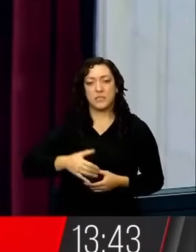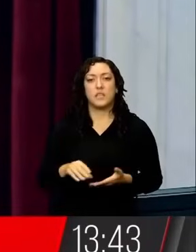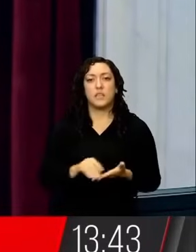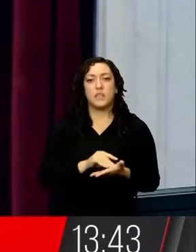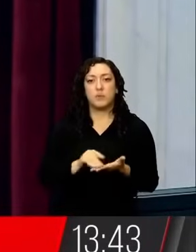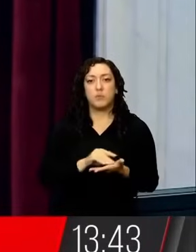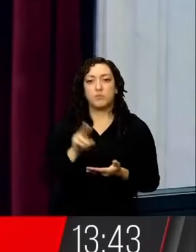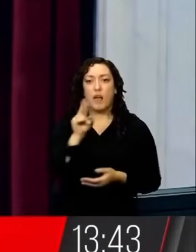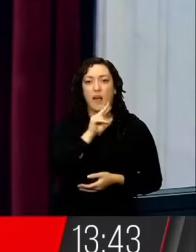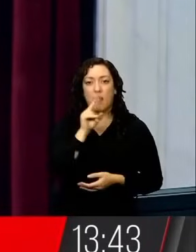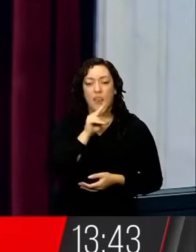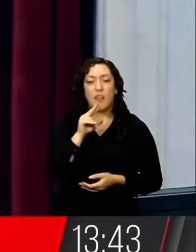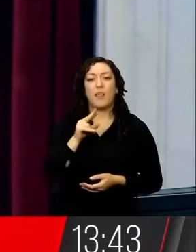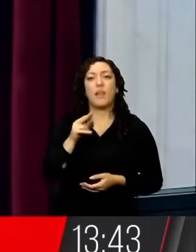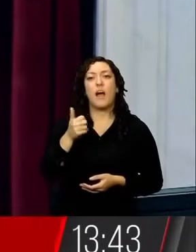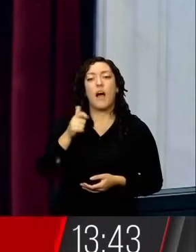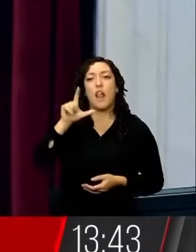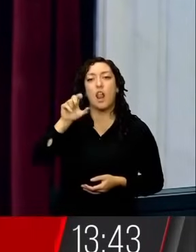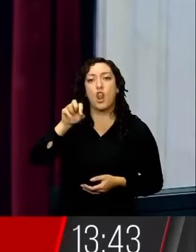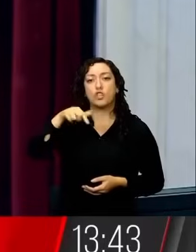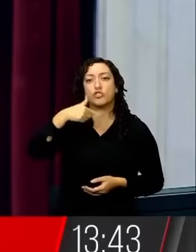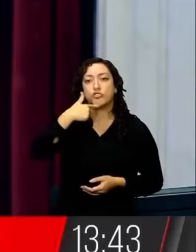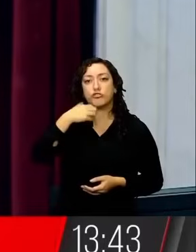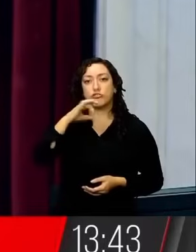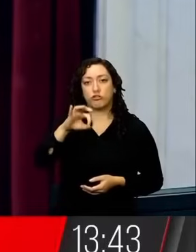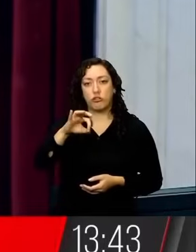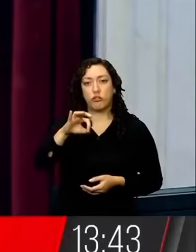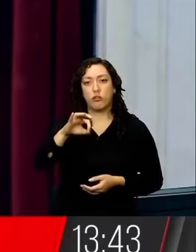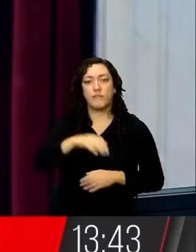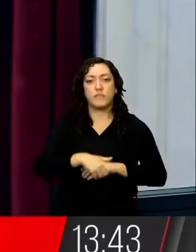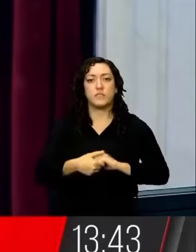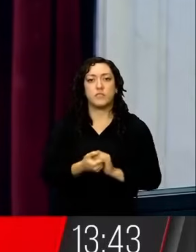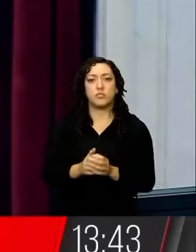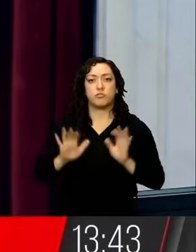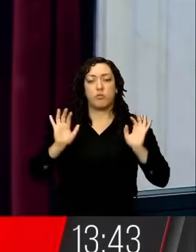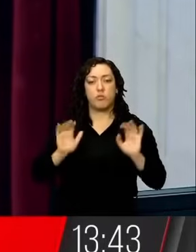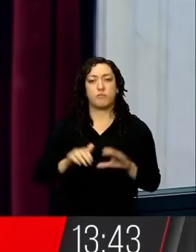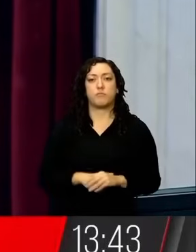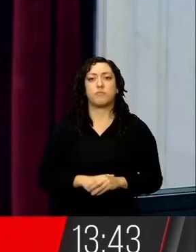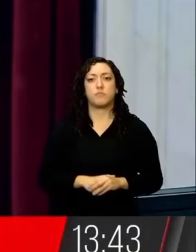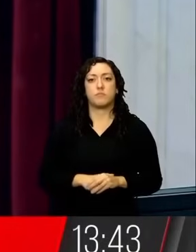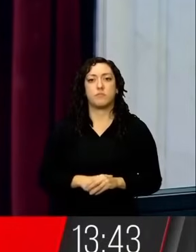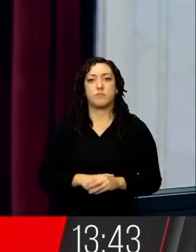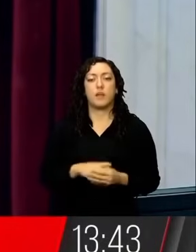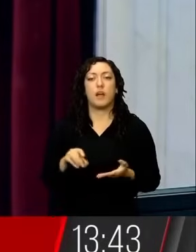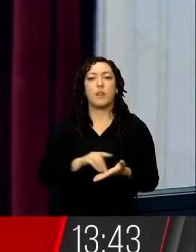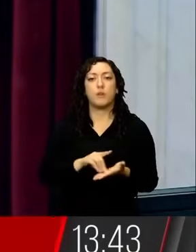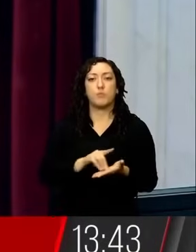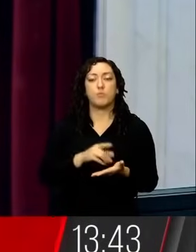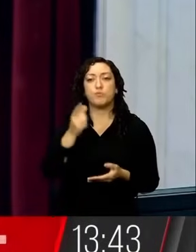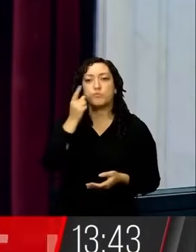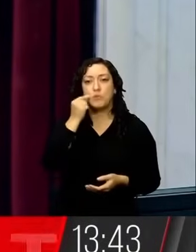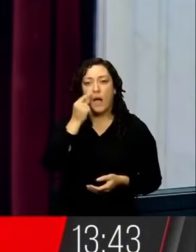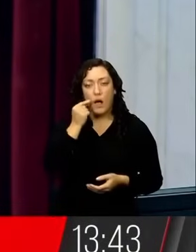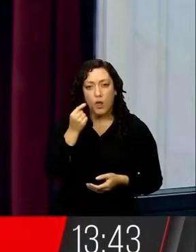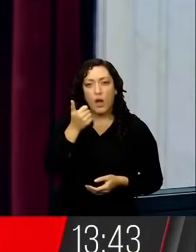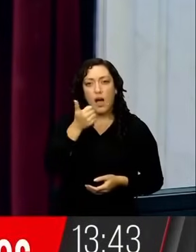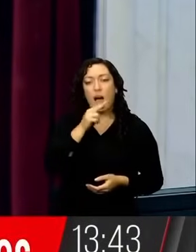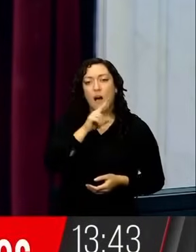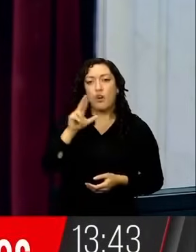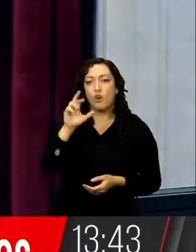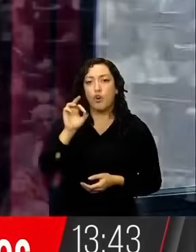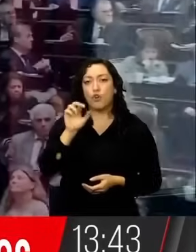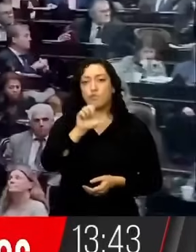Afirmativo. Diputada María Alonso. Abstención. Abstención. Diputado Daniel